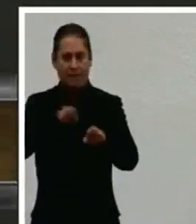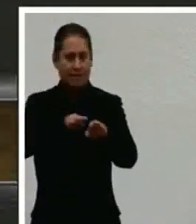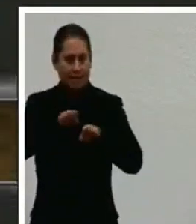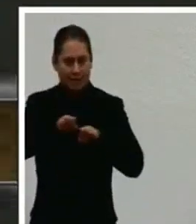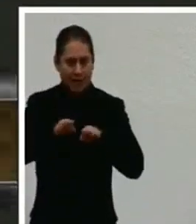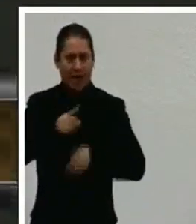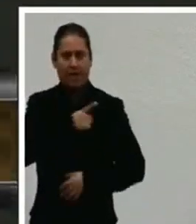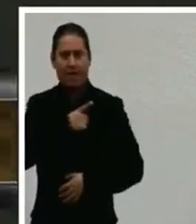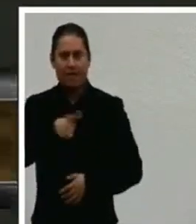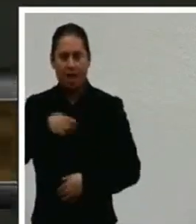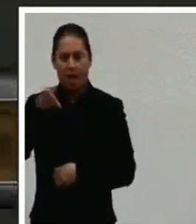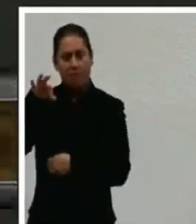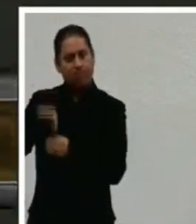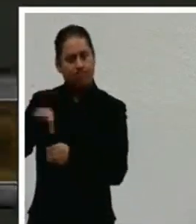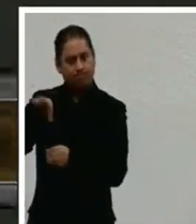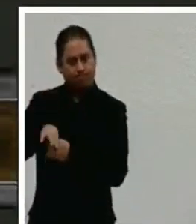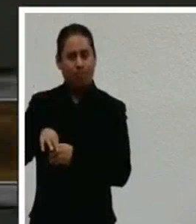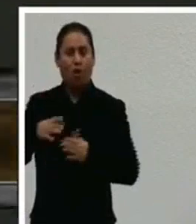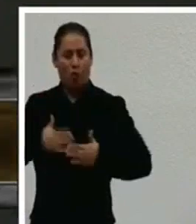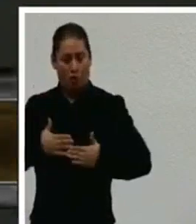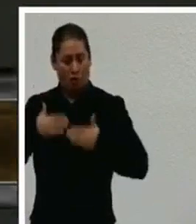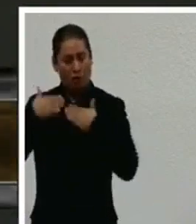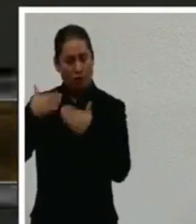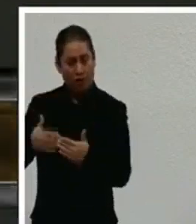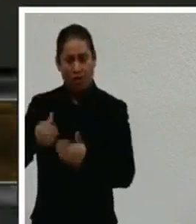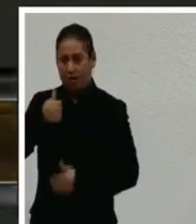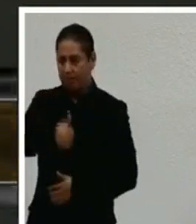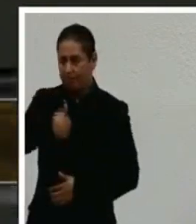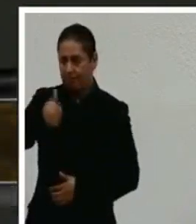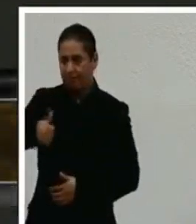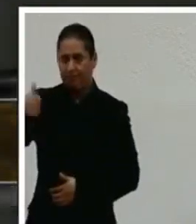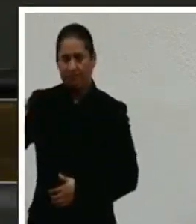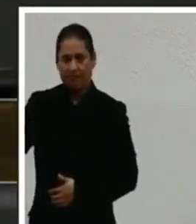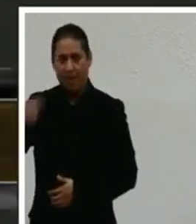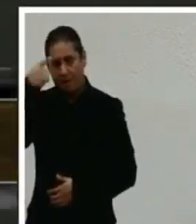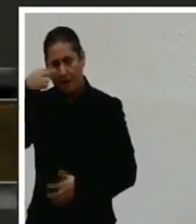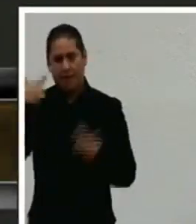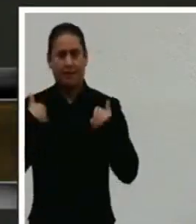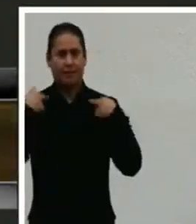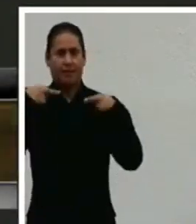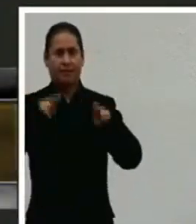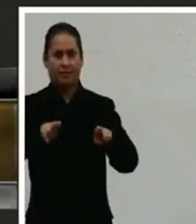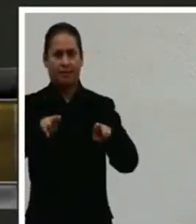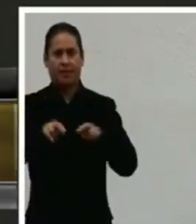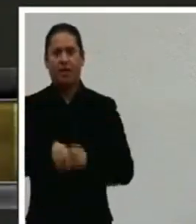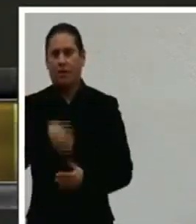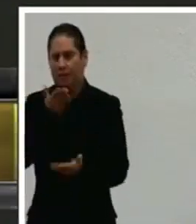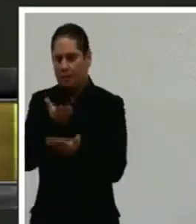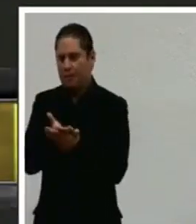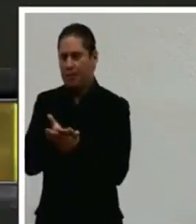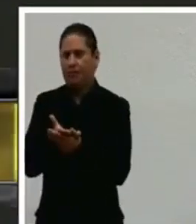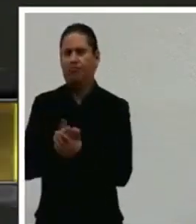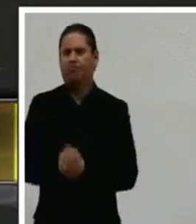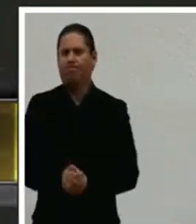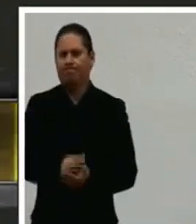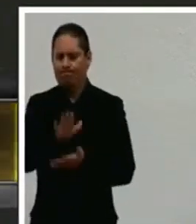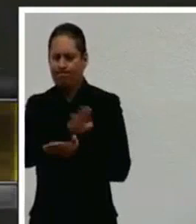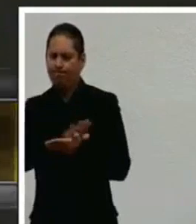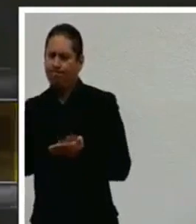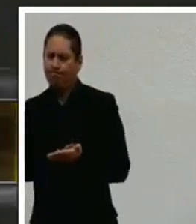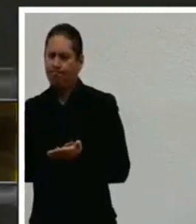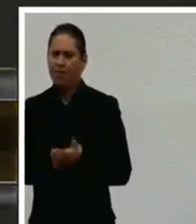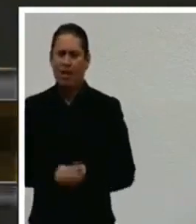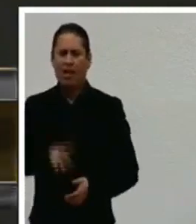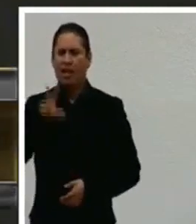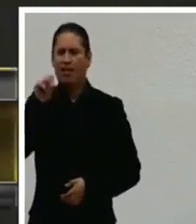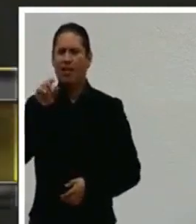le debemos la confianza que depositaron en cada uno de nosotros para representarlos. Y les pido de manera muy humilde que no